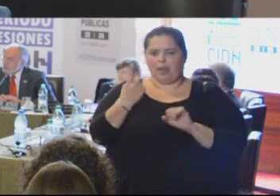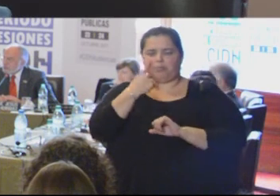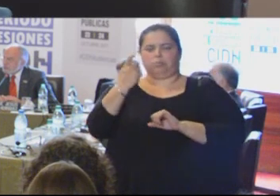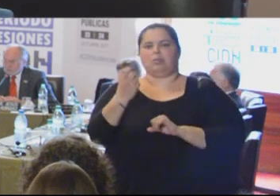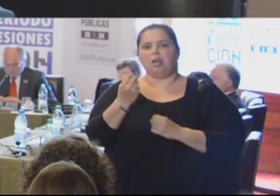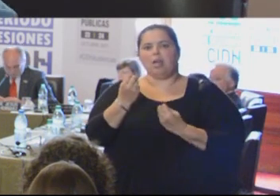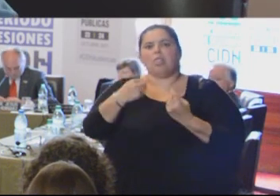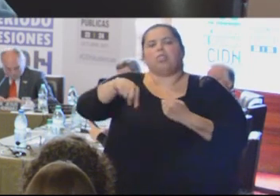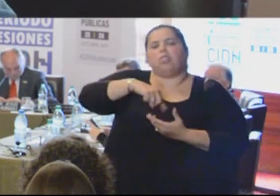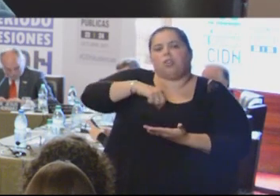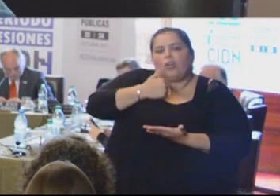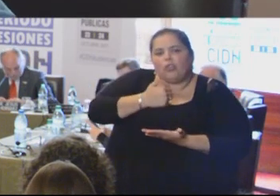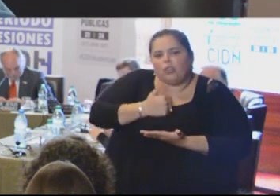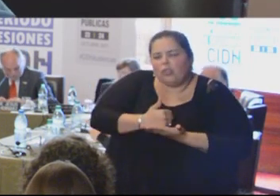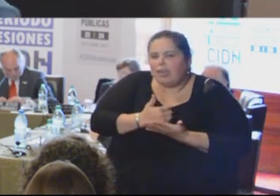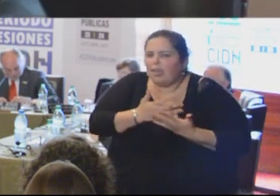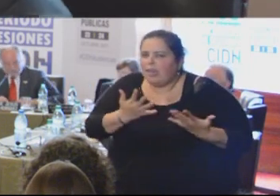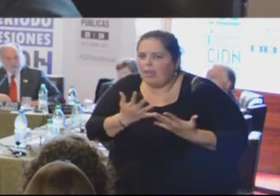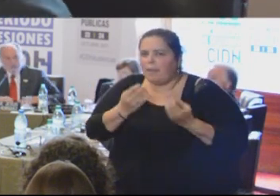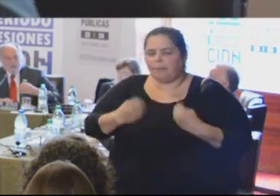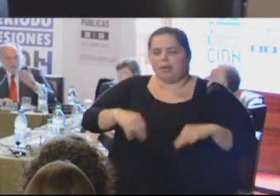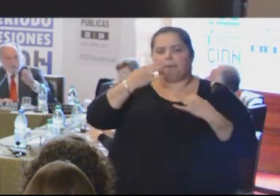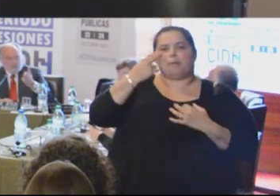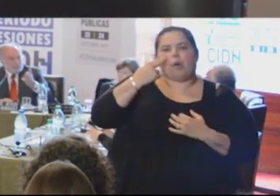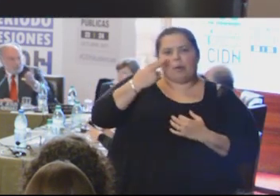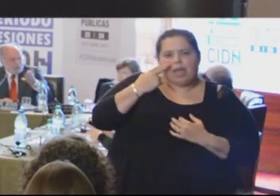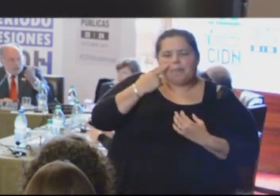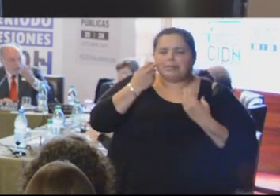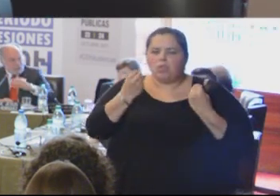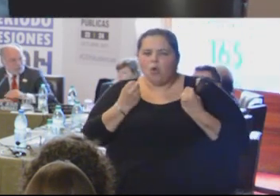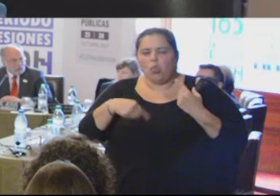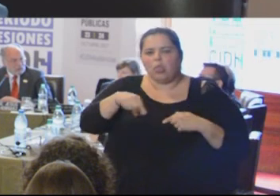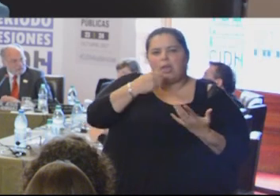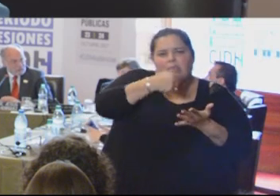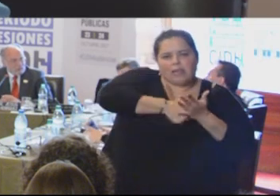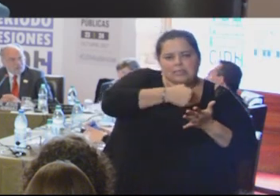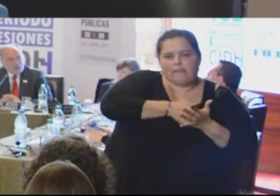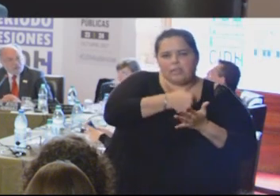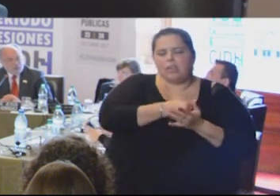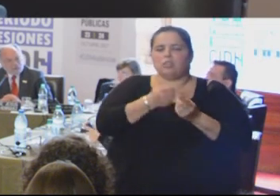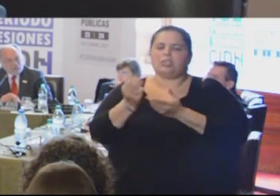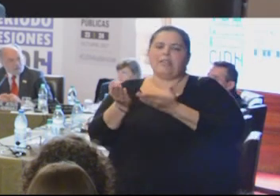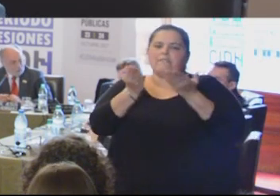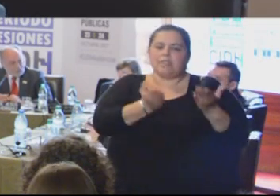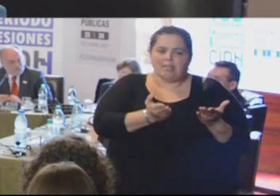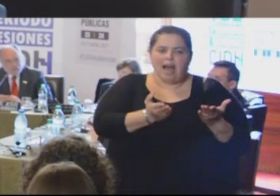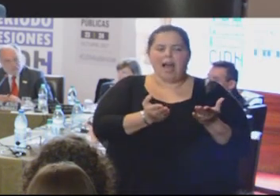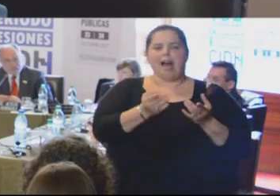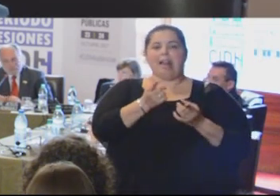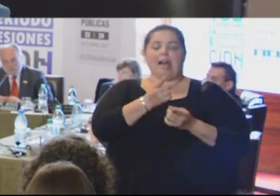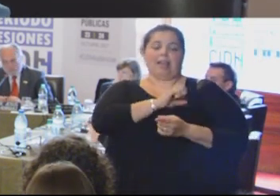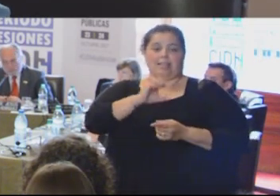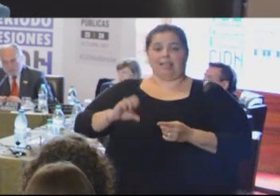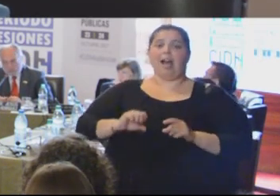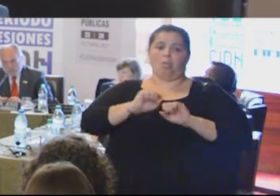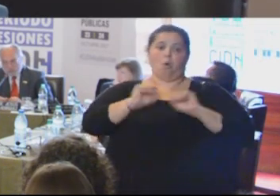los problemas y los desafíos e invitará al estado a redoblar esfuerzos en